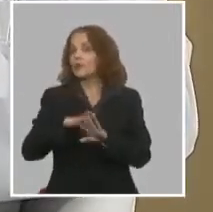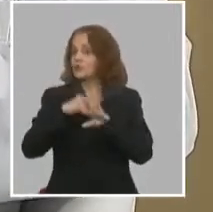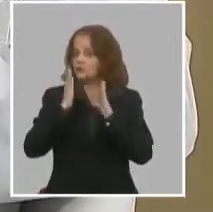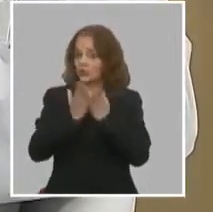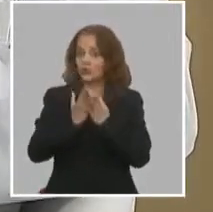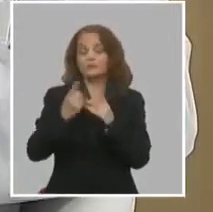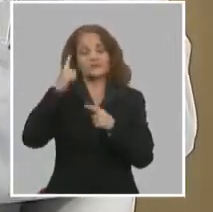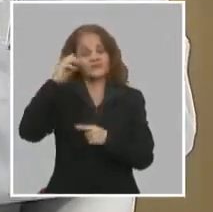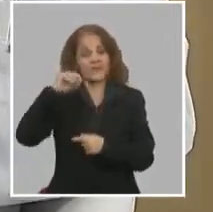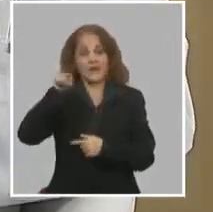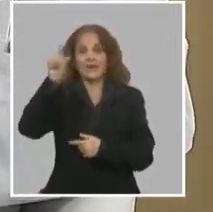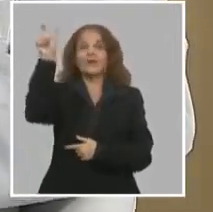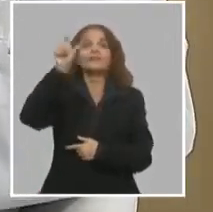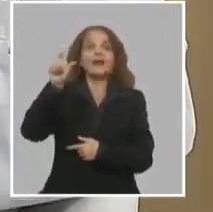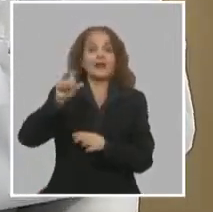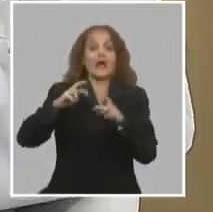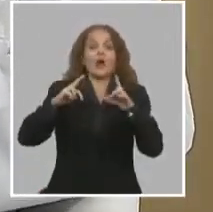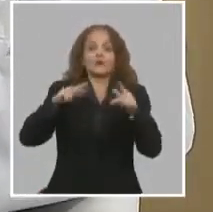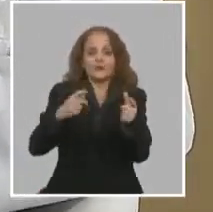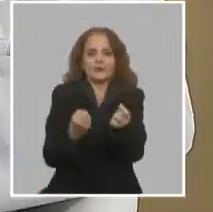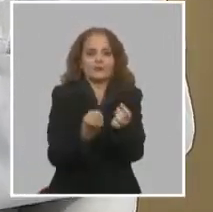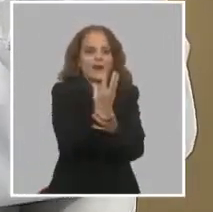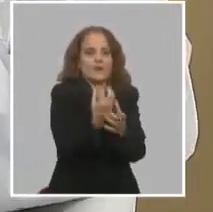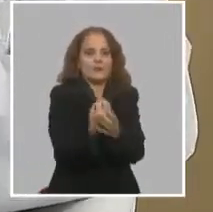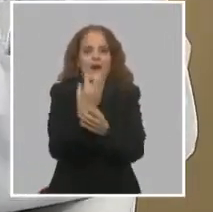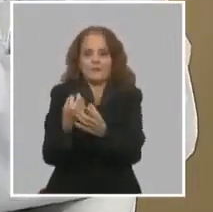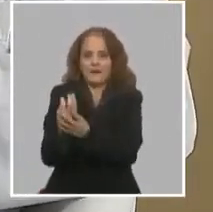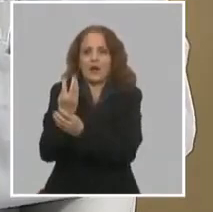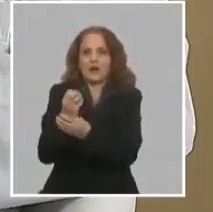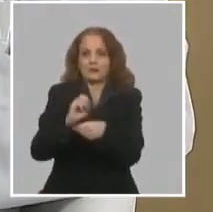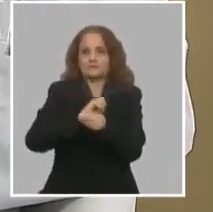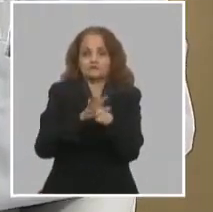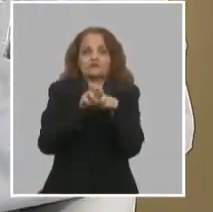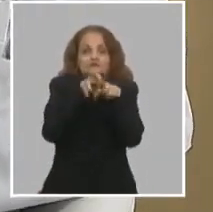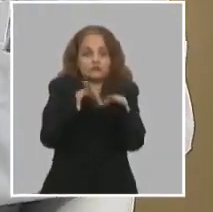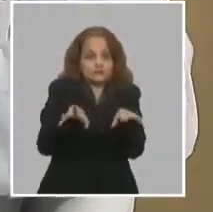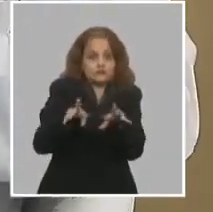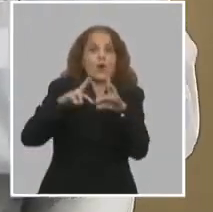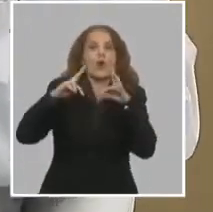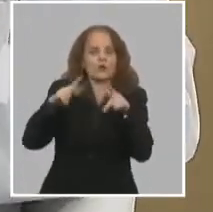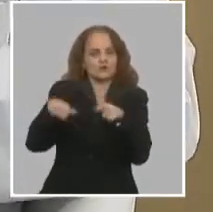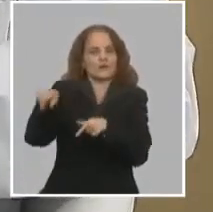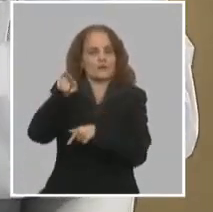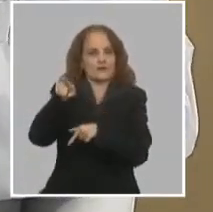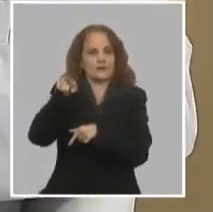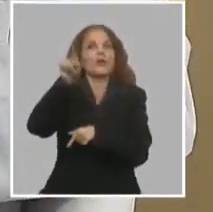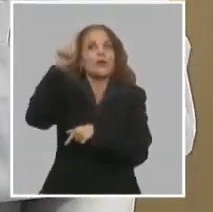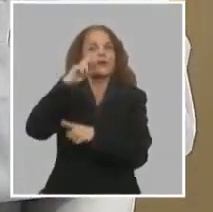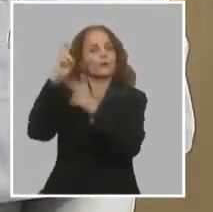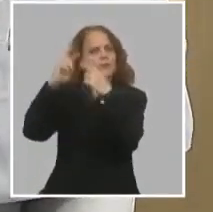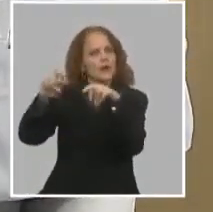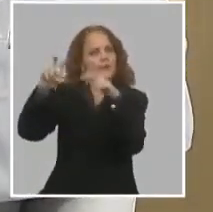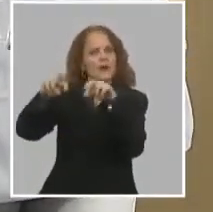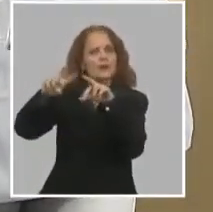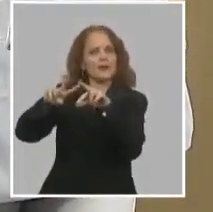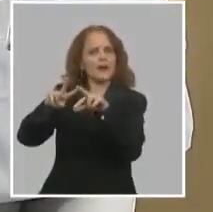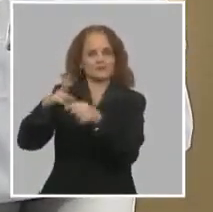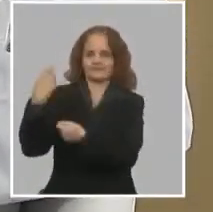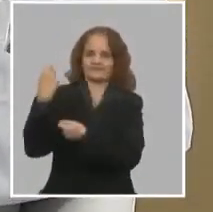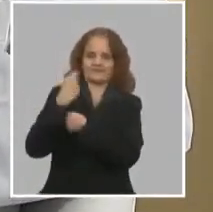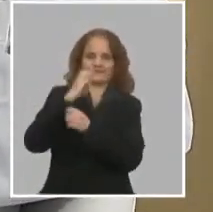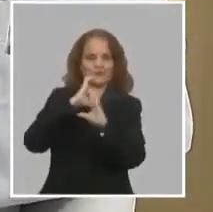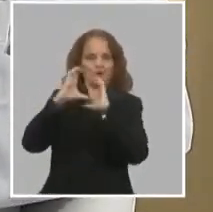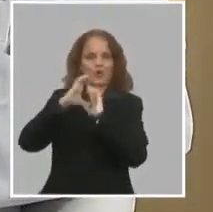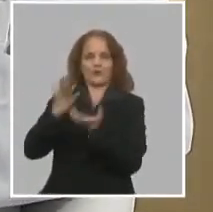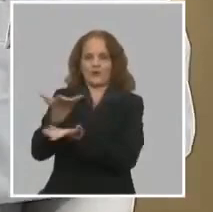habido grandes rebrotes de la pandemia, y también se estudia todos los días esto. Pero sobre